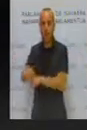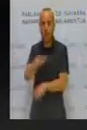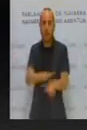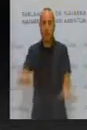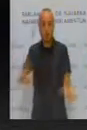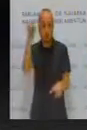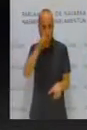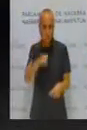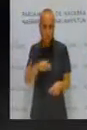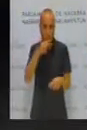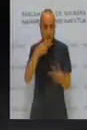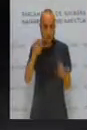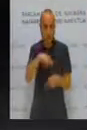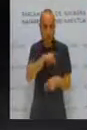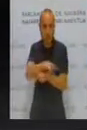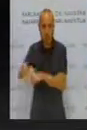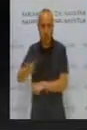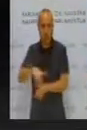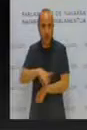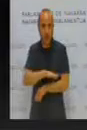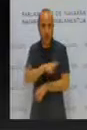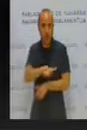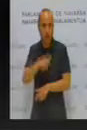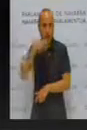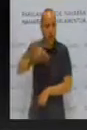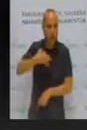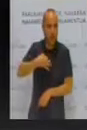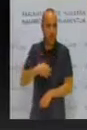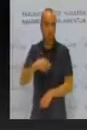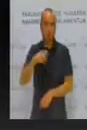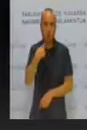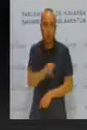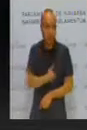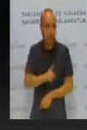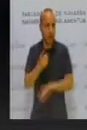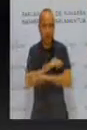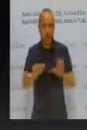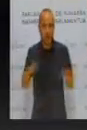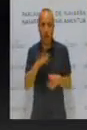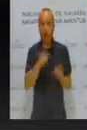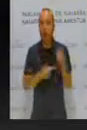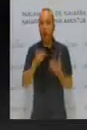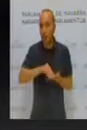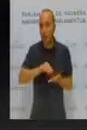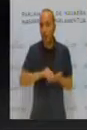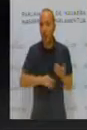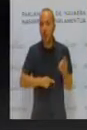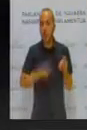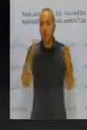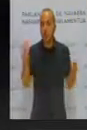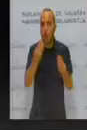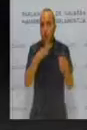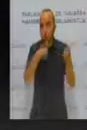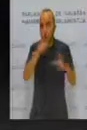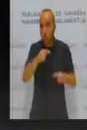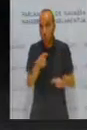Basta ya de no decir la verdad. Que en algunas cuestiones se ha mejorado porque hay más presupuesto, por supuesto que sí, que nadie